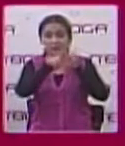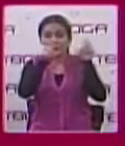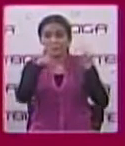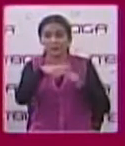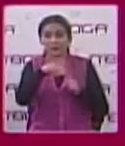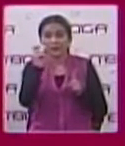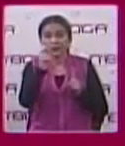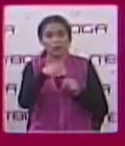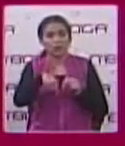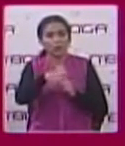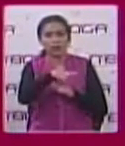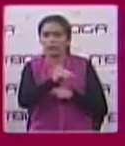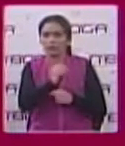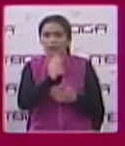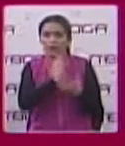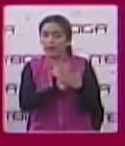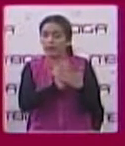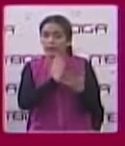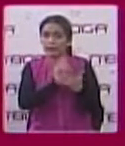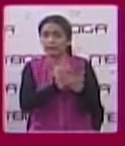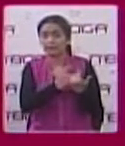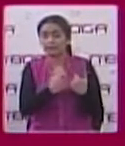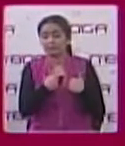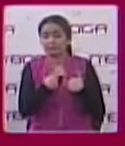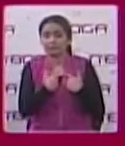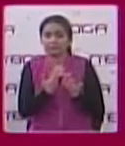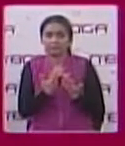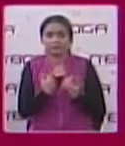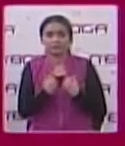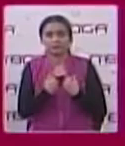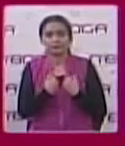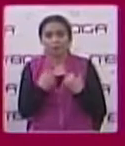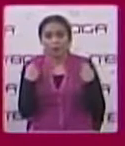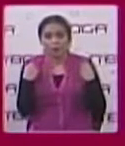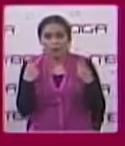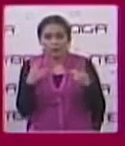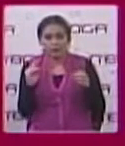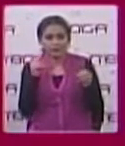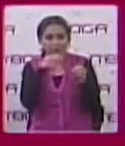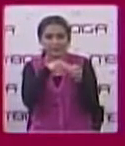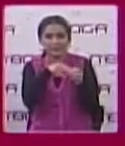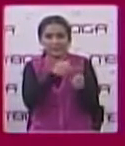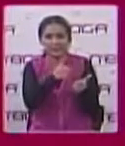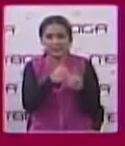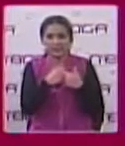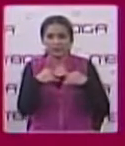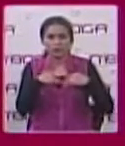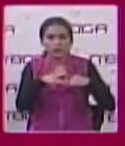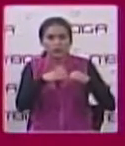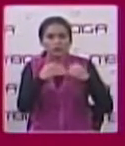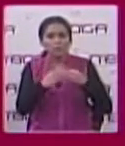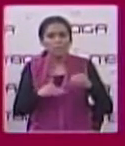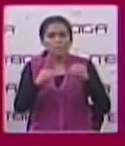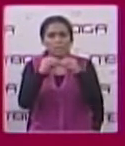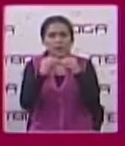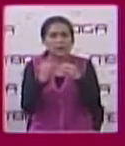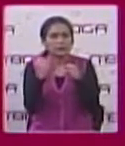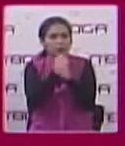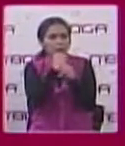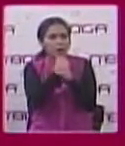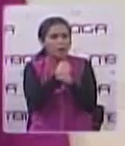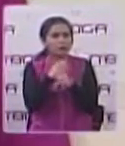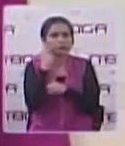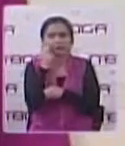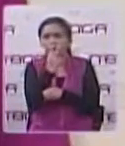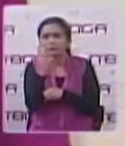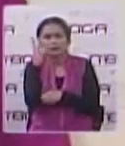Coca-Cola, a la cual agradezco porque me ha permitido constantemente estar conociendo, innovando, ver